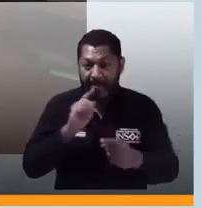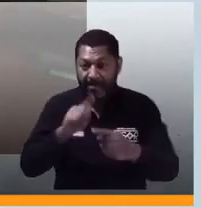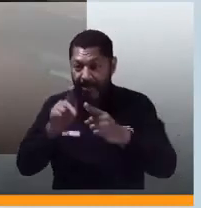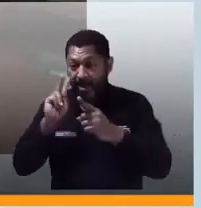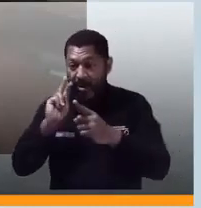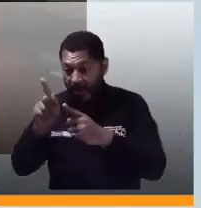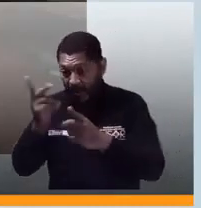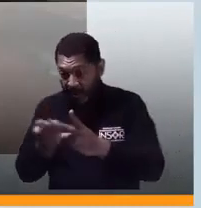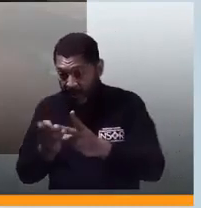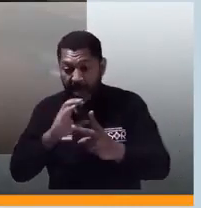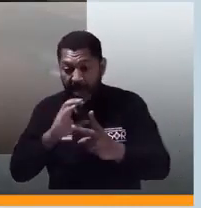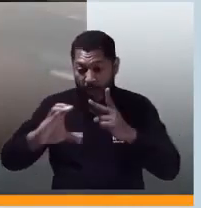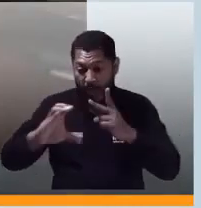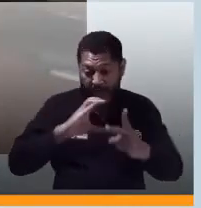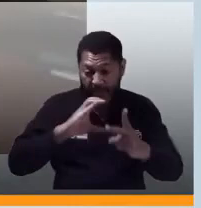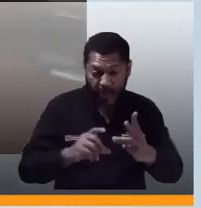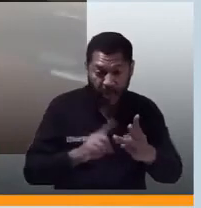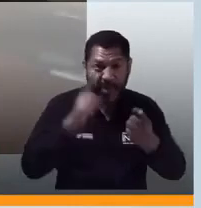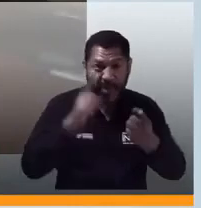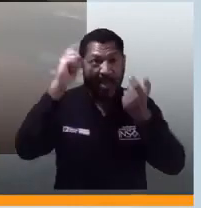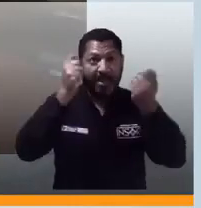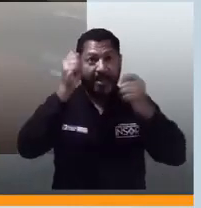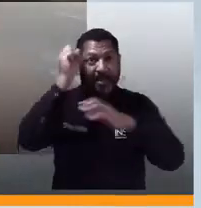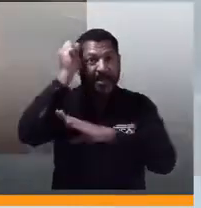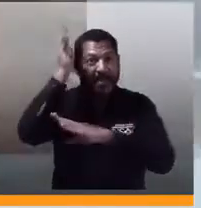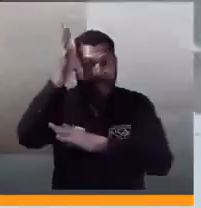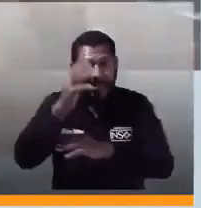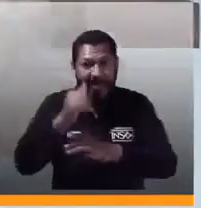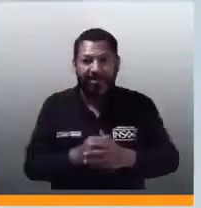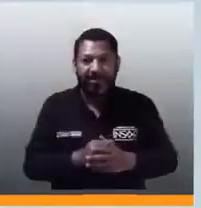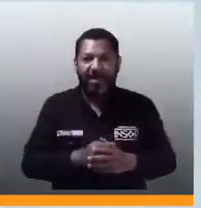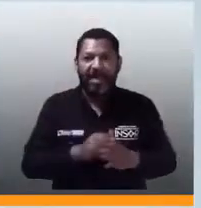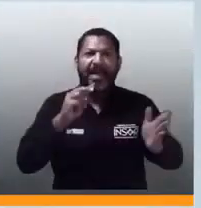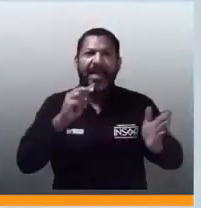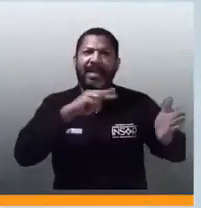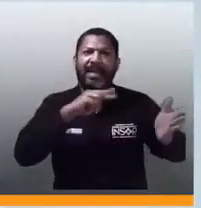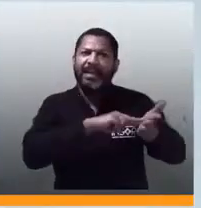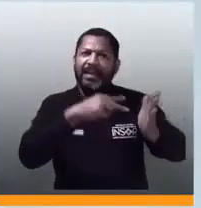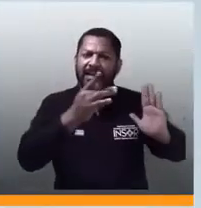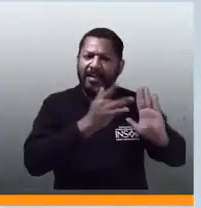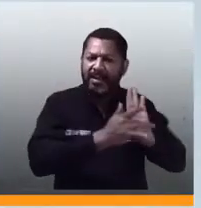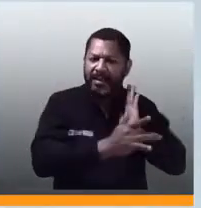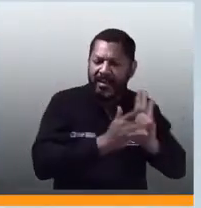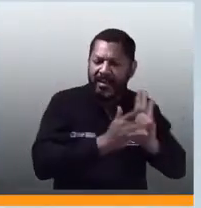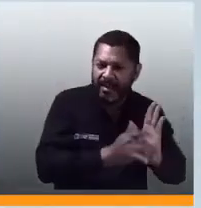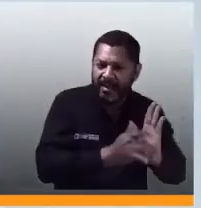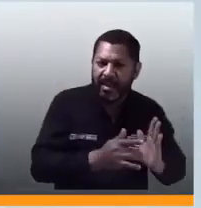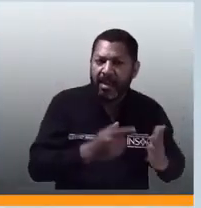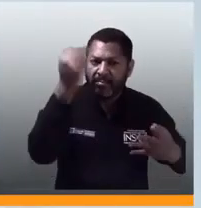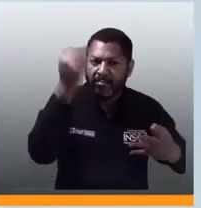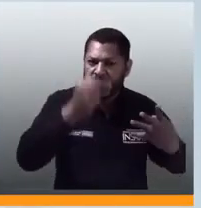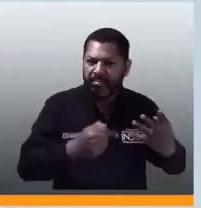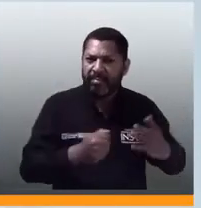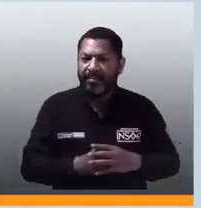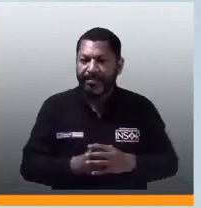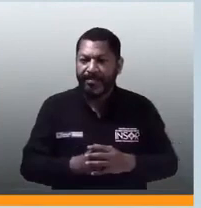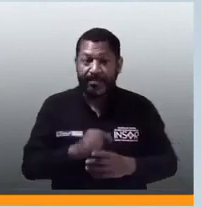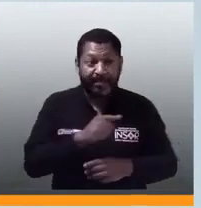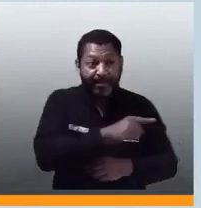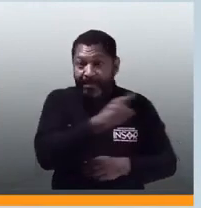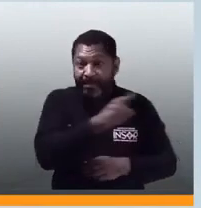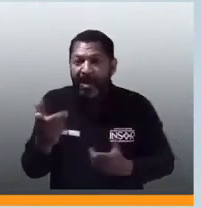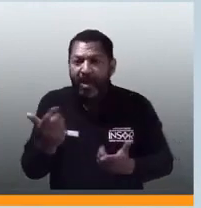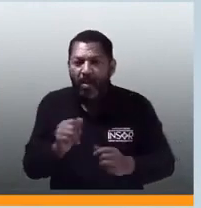la comunicación, las estrategias didácticas, las tecnologías digitales. Entonces, para